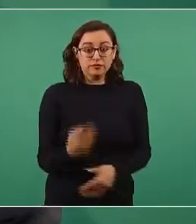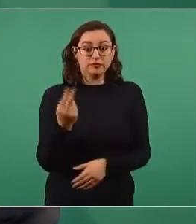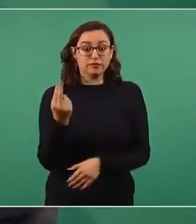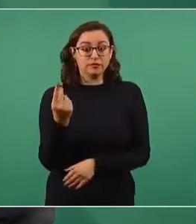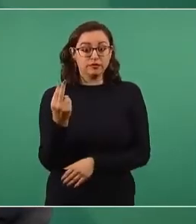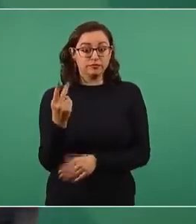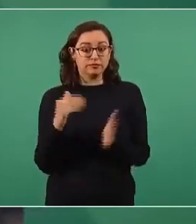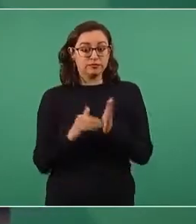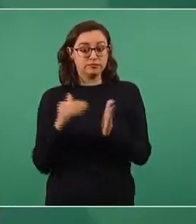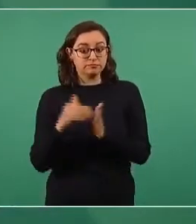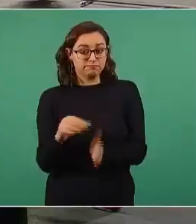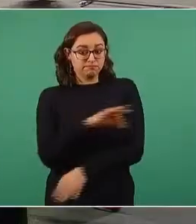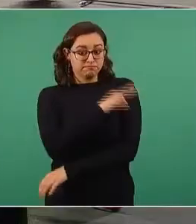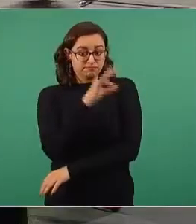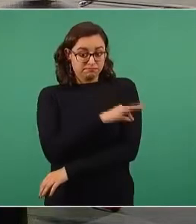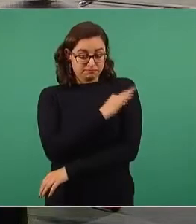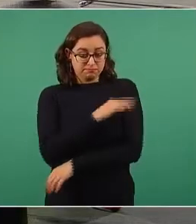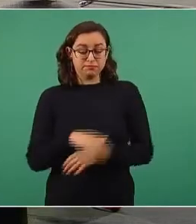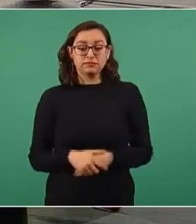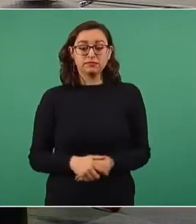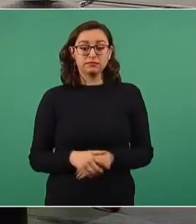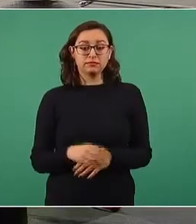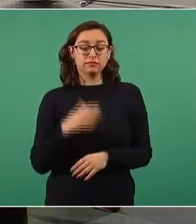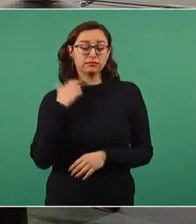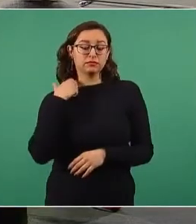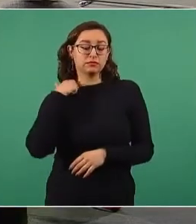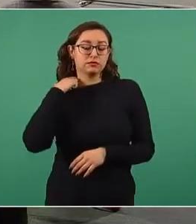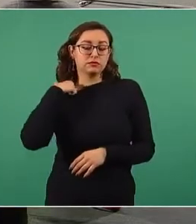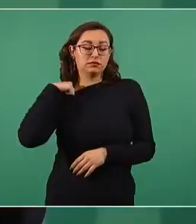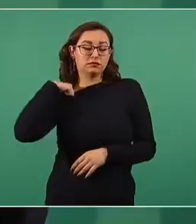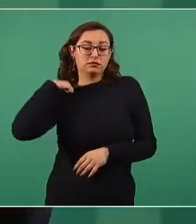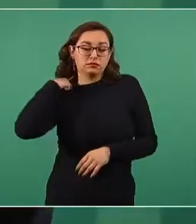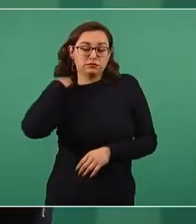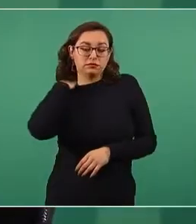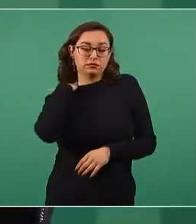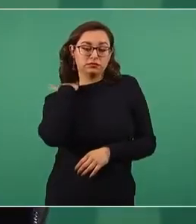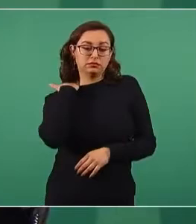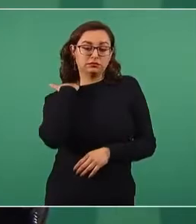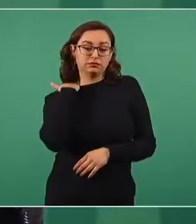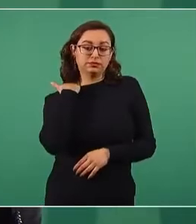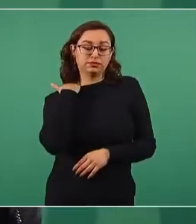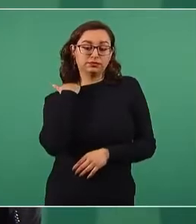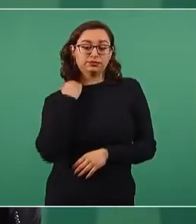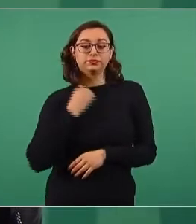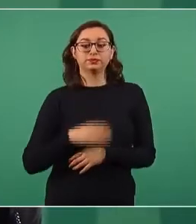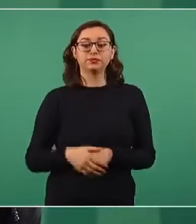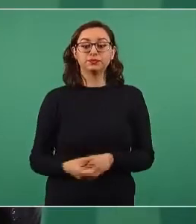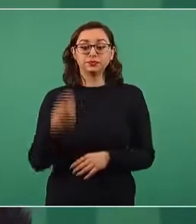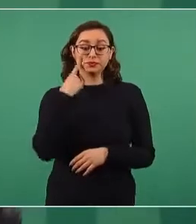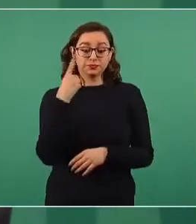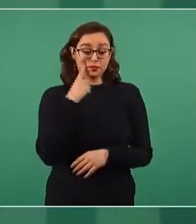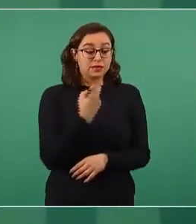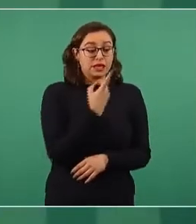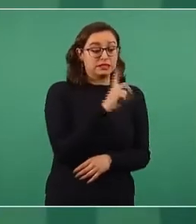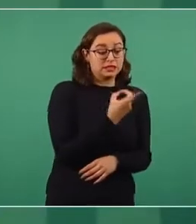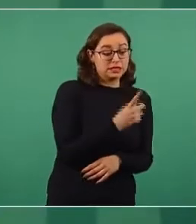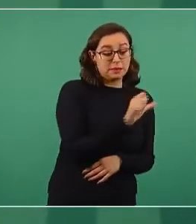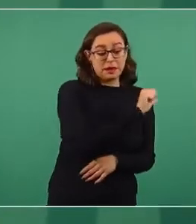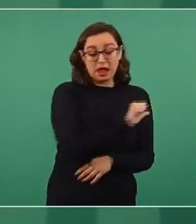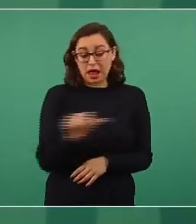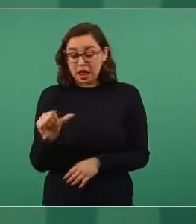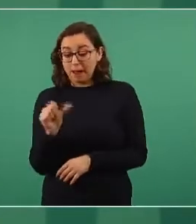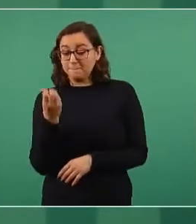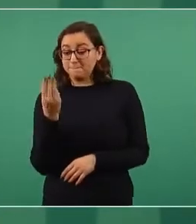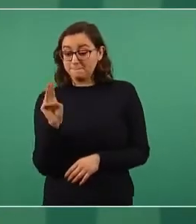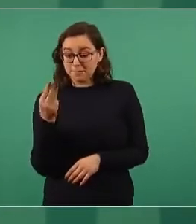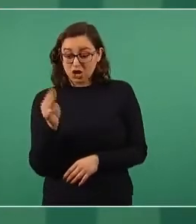dosis. Entonces, para sintetizar, de diciembre a mayo recibimos 40 millones.